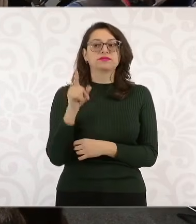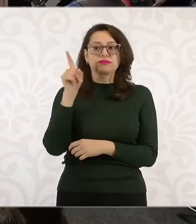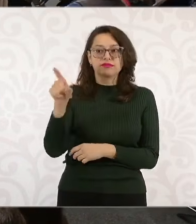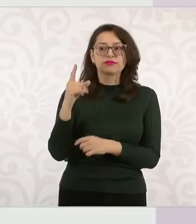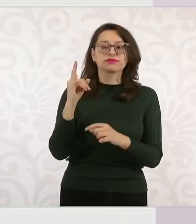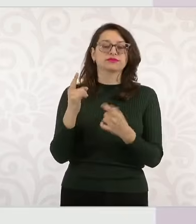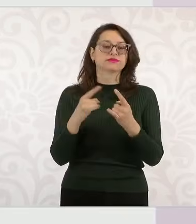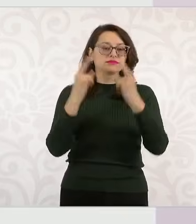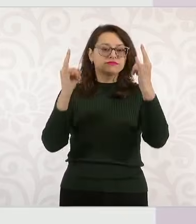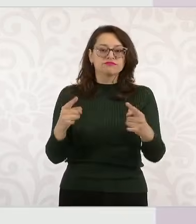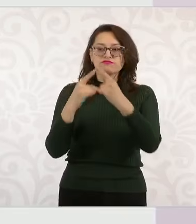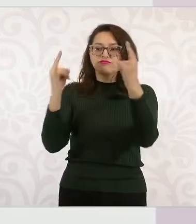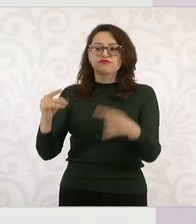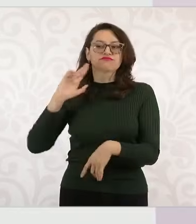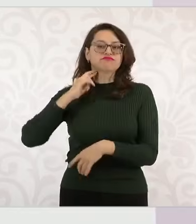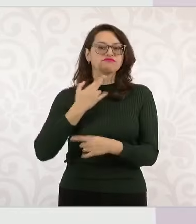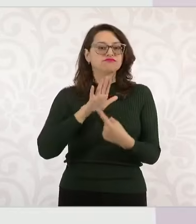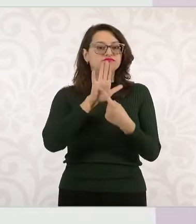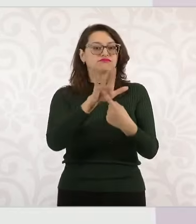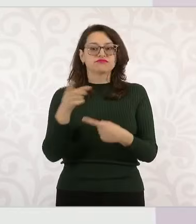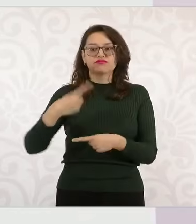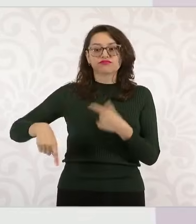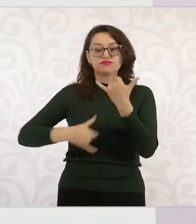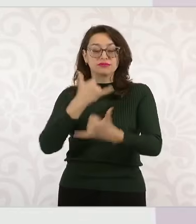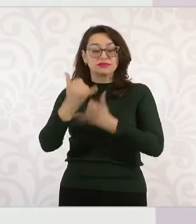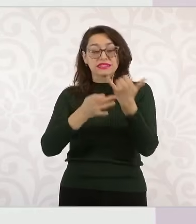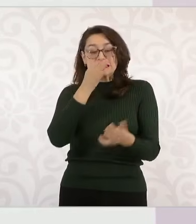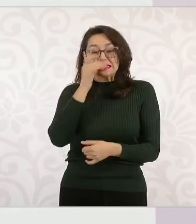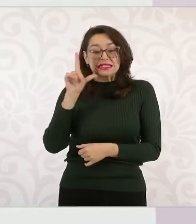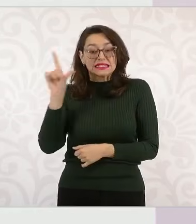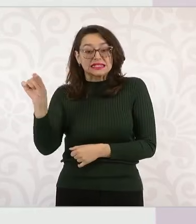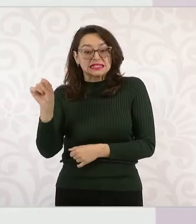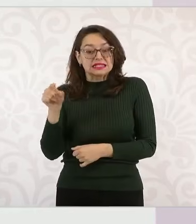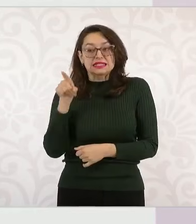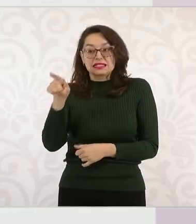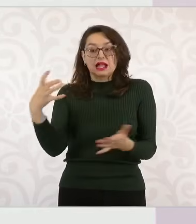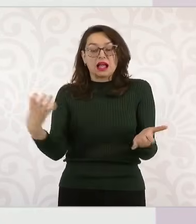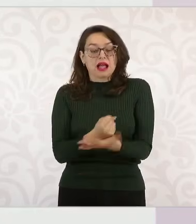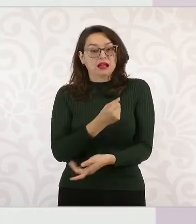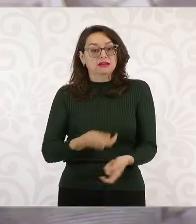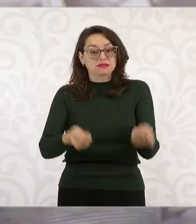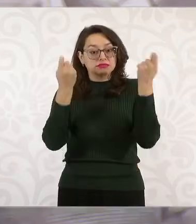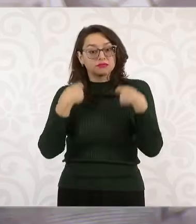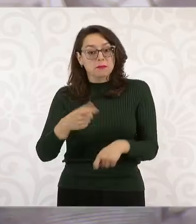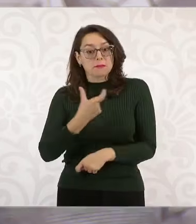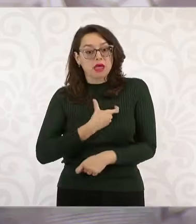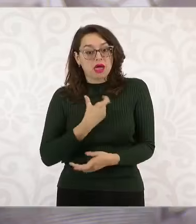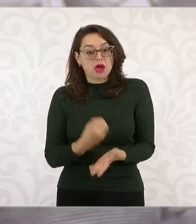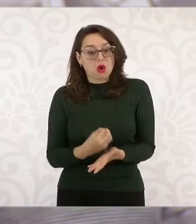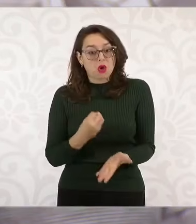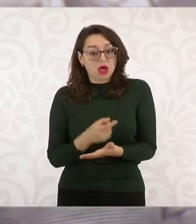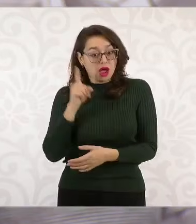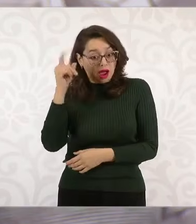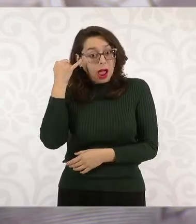de innovación. Ahí estaban a punto de irse y bueno, ganaron medalla de oro en Japón, o sea, no fue cualquier